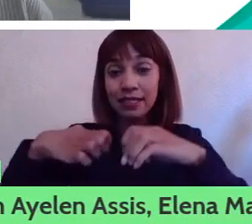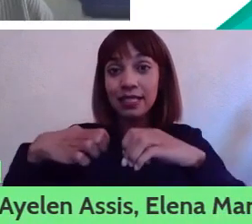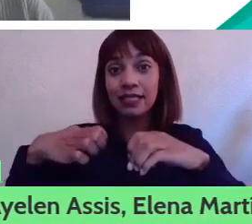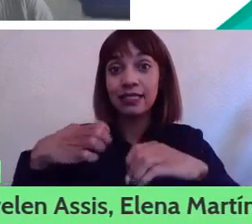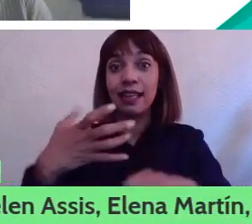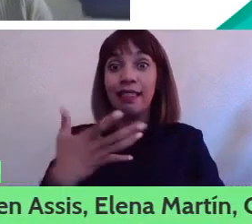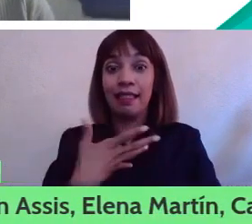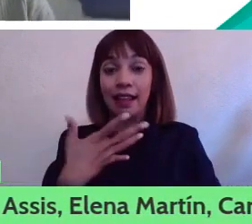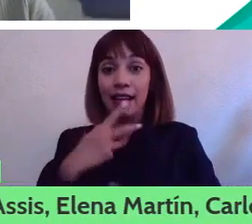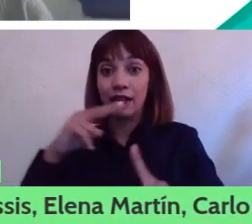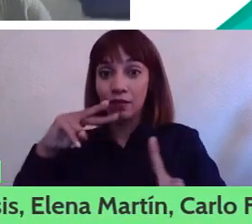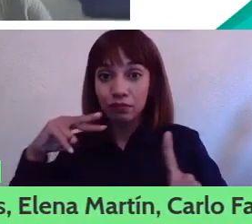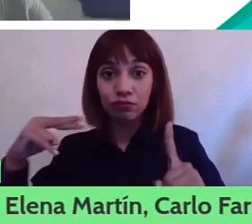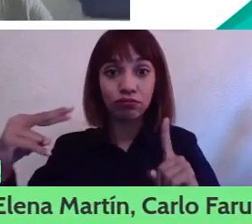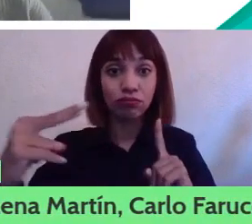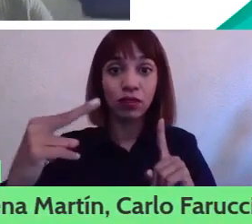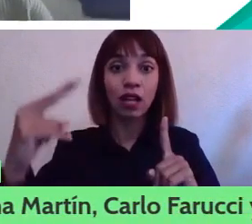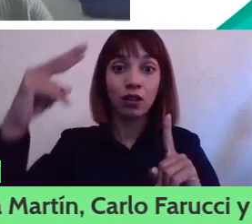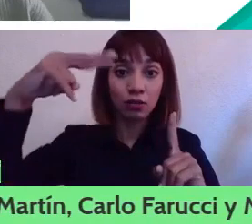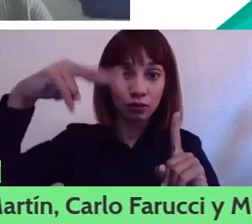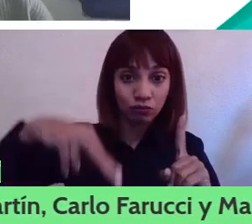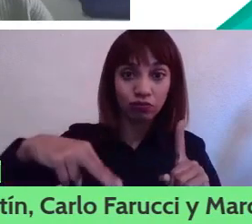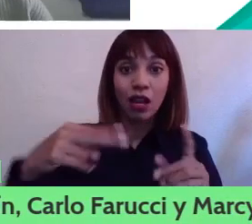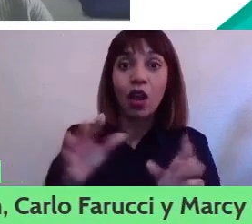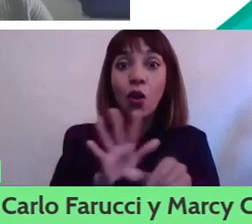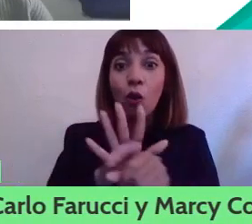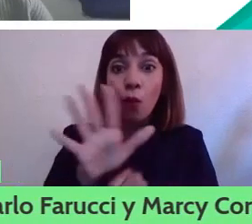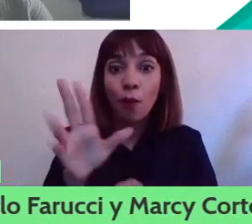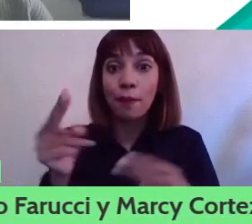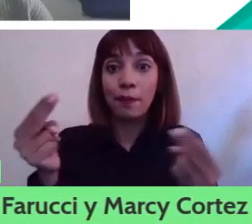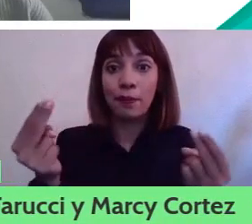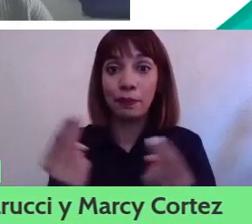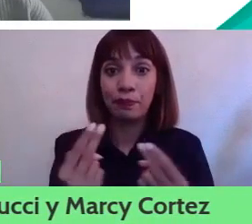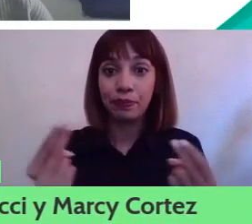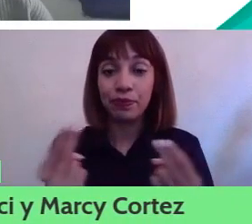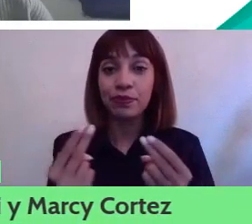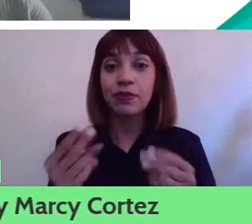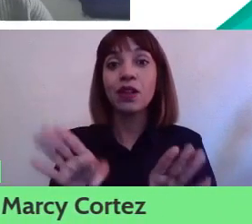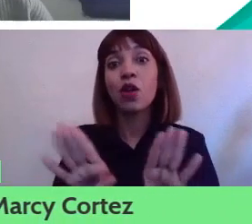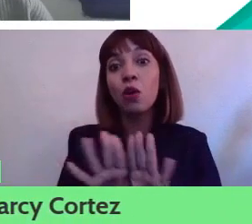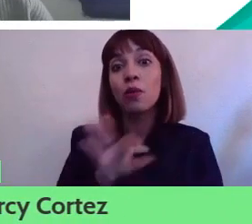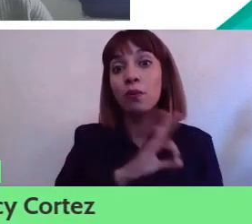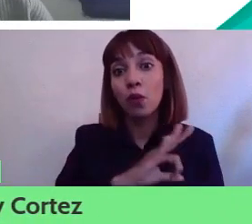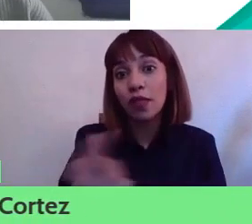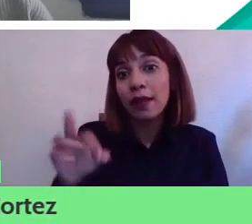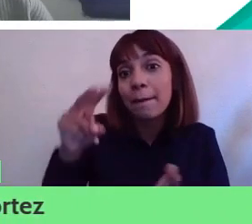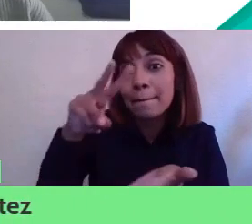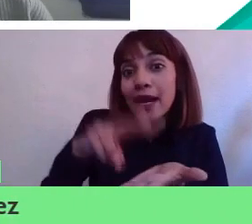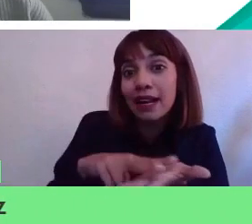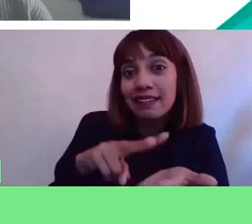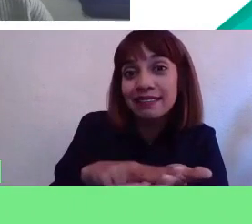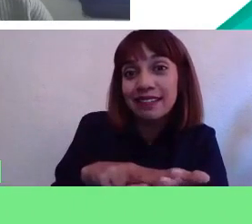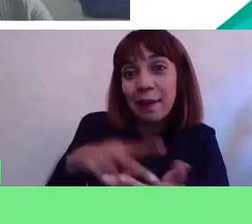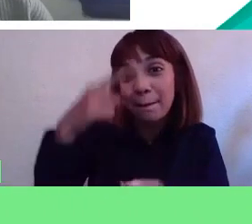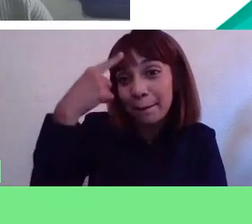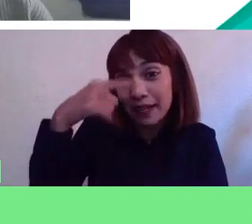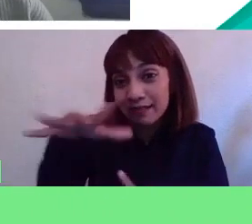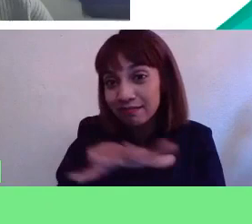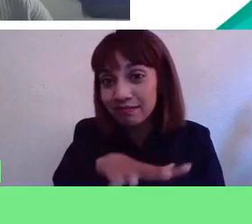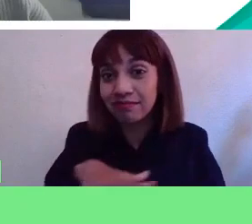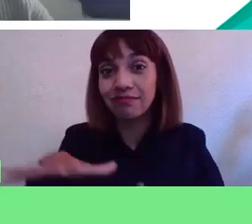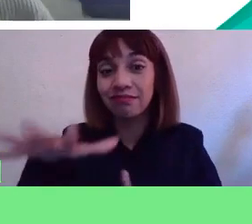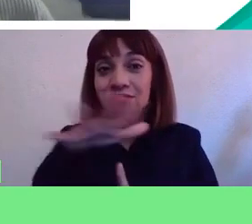Elena, mirar internamente qué es lo que hay, cuál es nuestro valor agregado, cómo generamos valor y nuestra expertise. Y